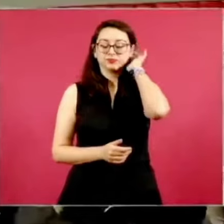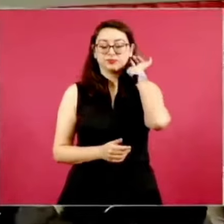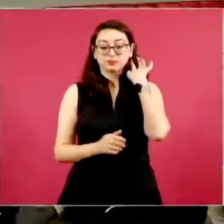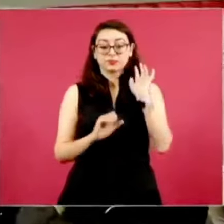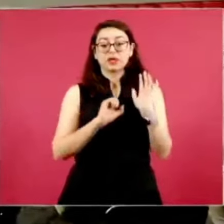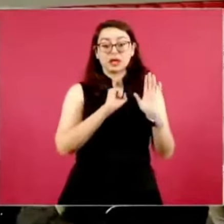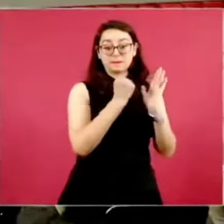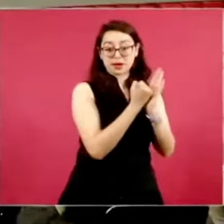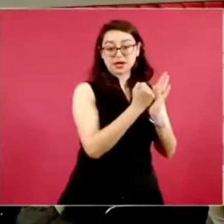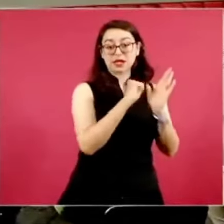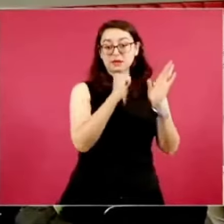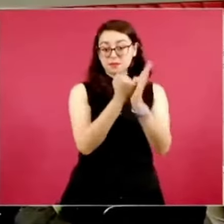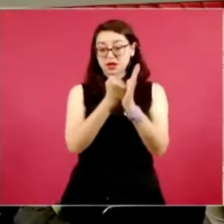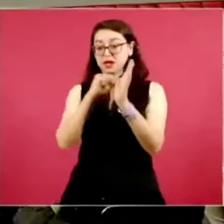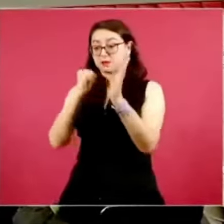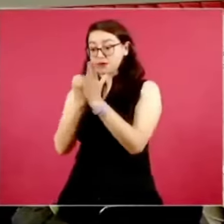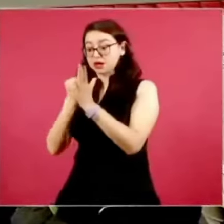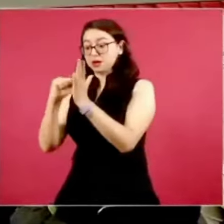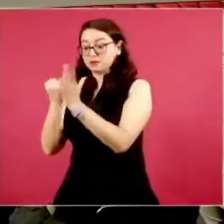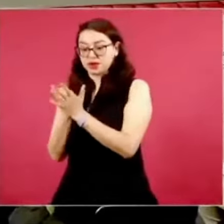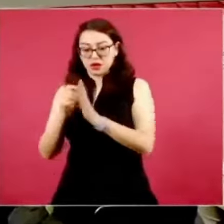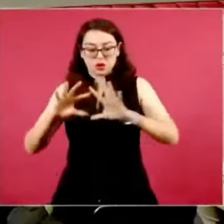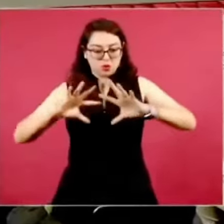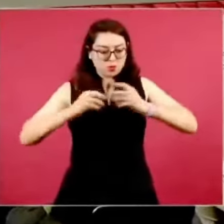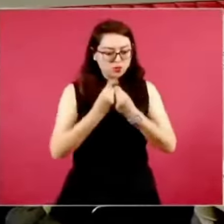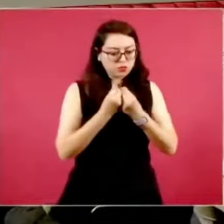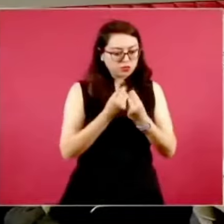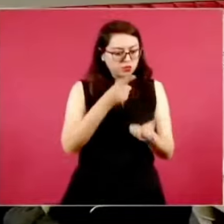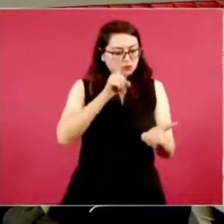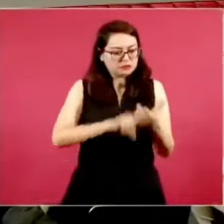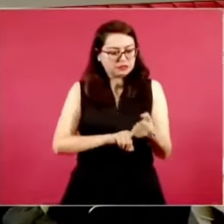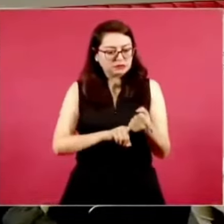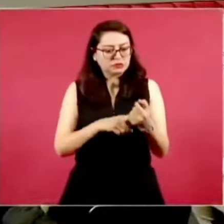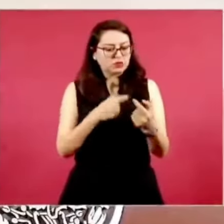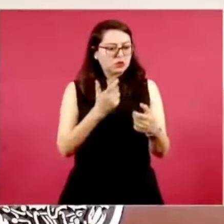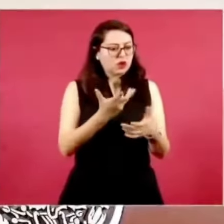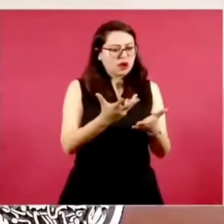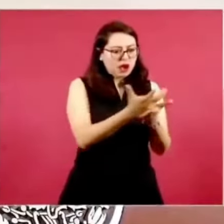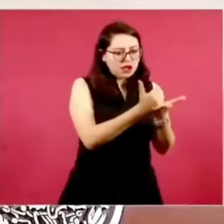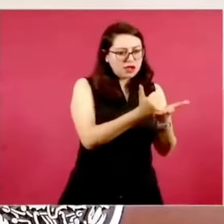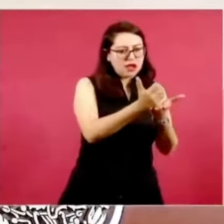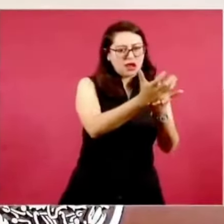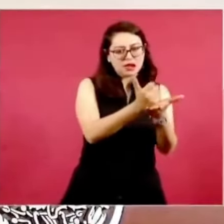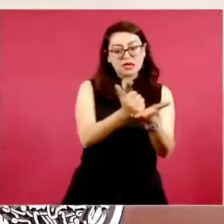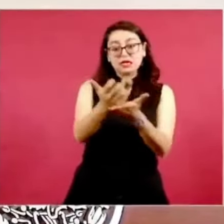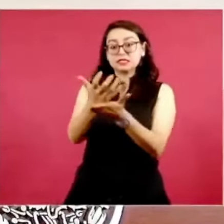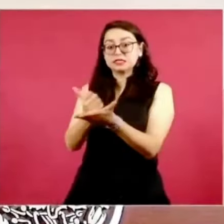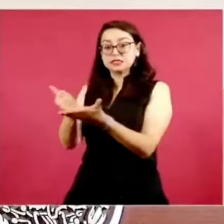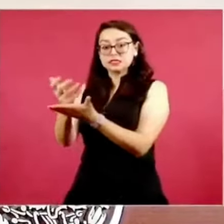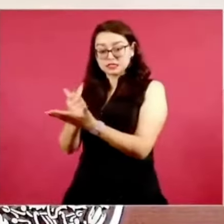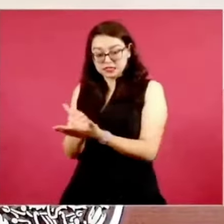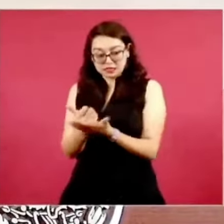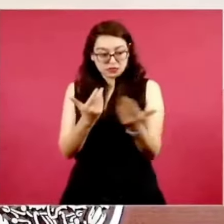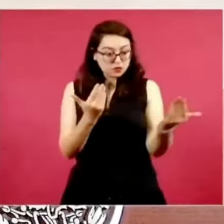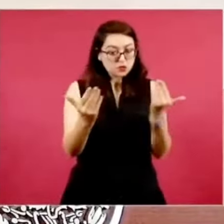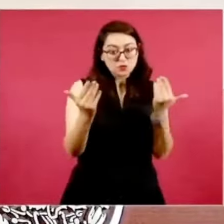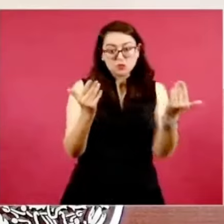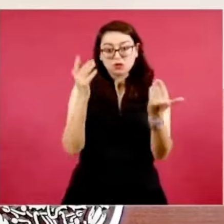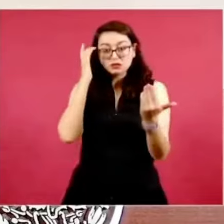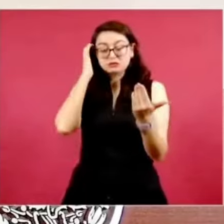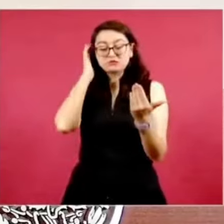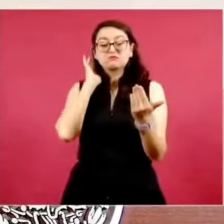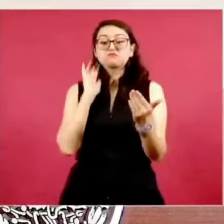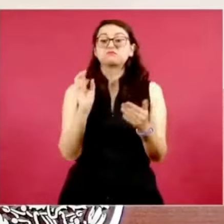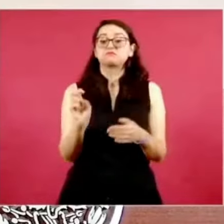que cada una de ellas obtiene ya en conjunto en sus propias estaciones a nivel nacional pues con lo visto en semanas anteriores no es de